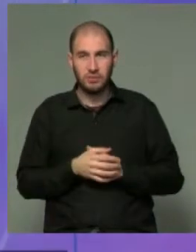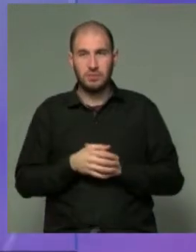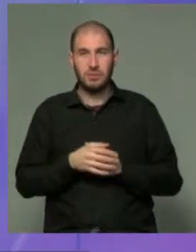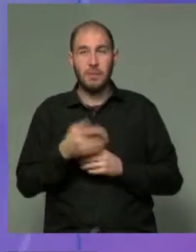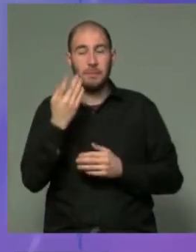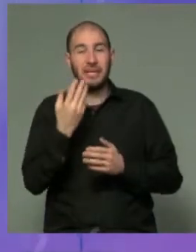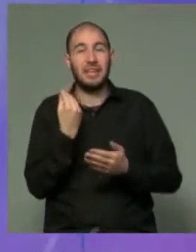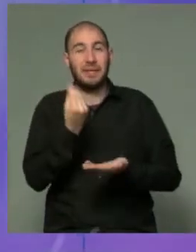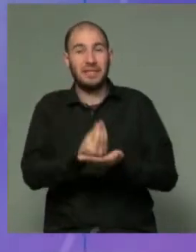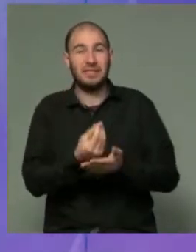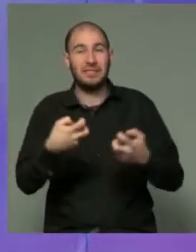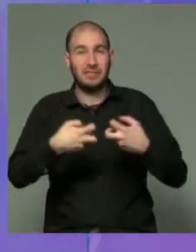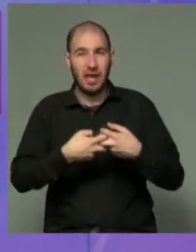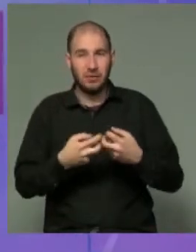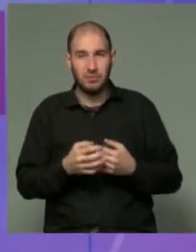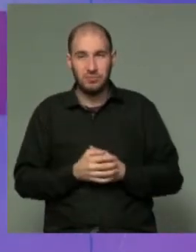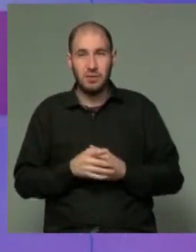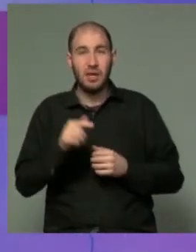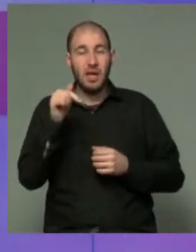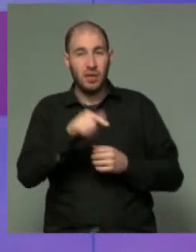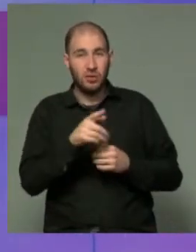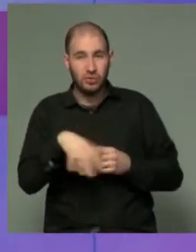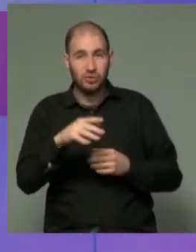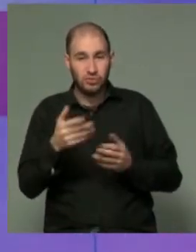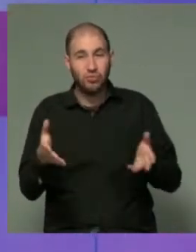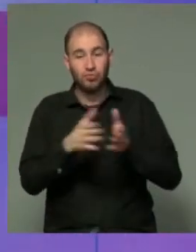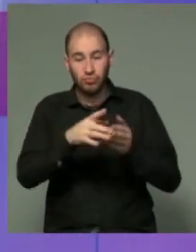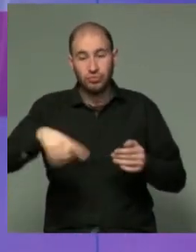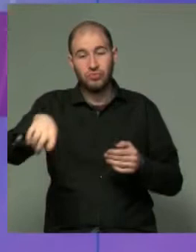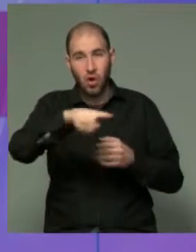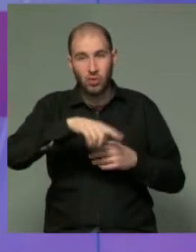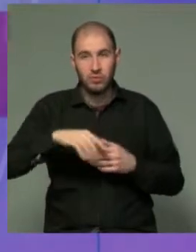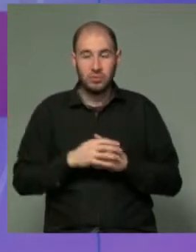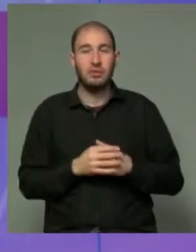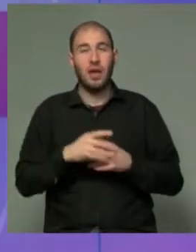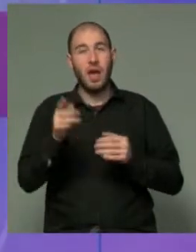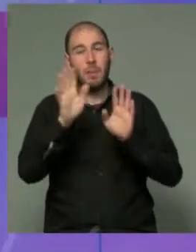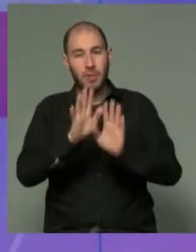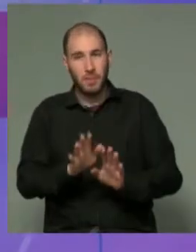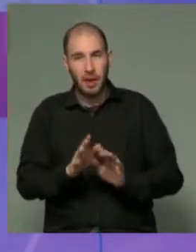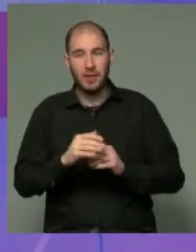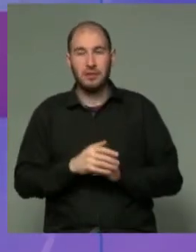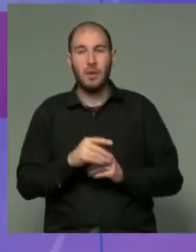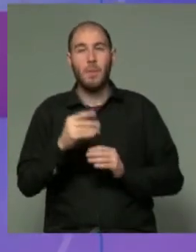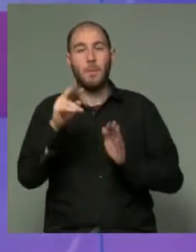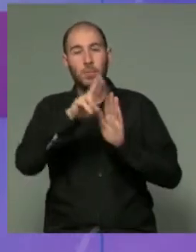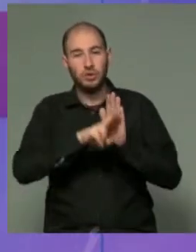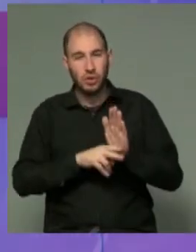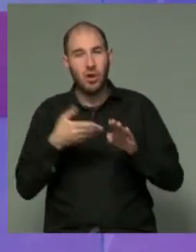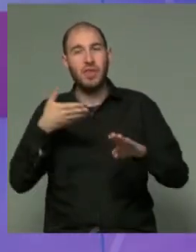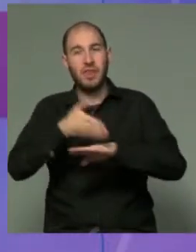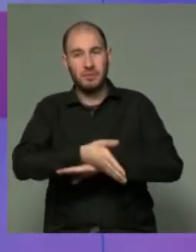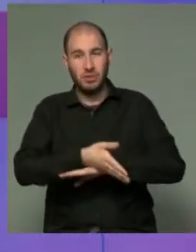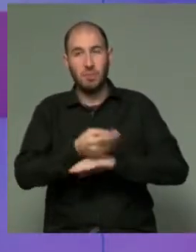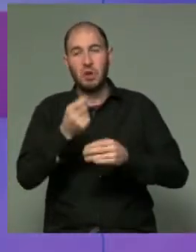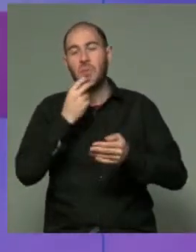nuestros representantes gremiales, que son los que vamos entre todos a poder armar un protocolo de intervención